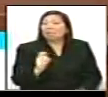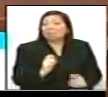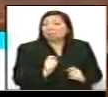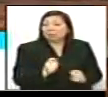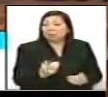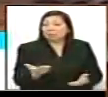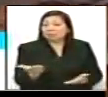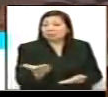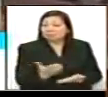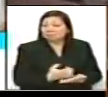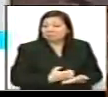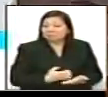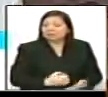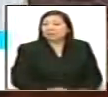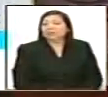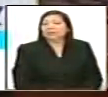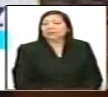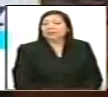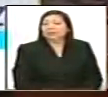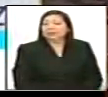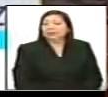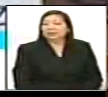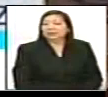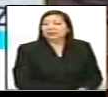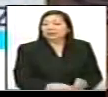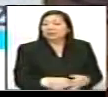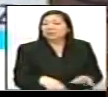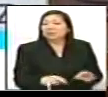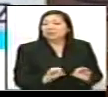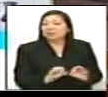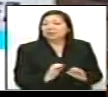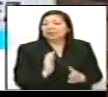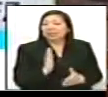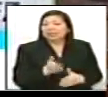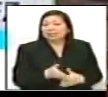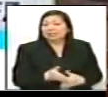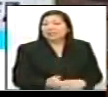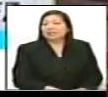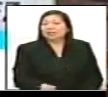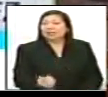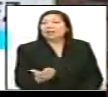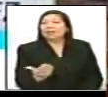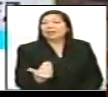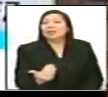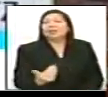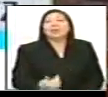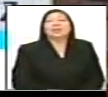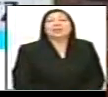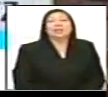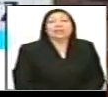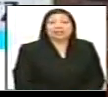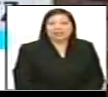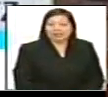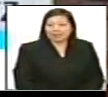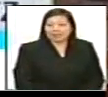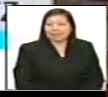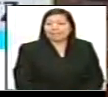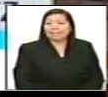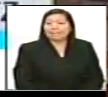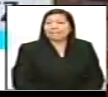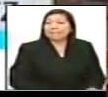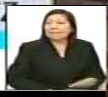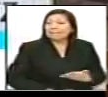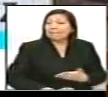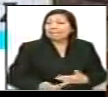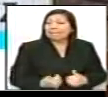público recuperado y bueno, lo que importa es que la sanción sea cobrable, digamos, ¿no?